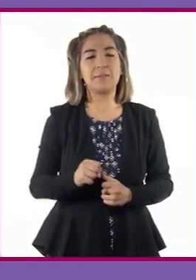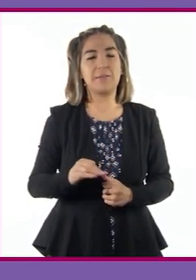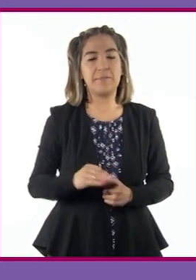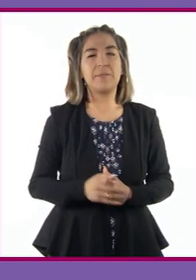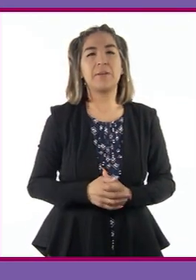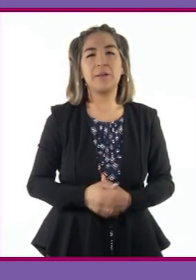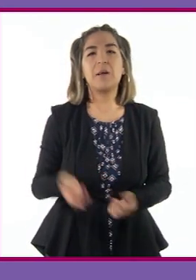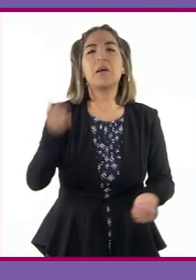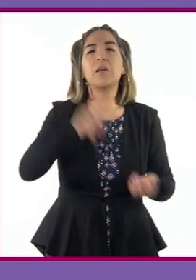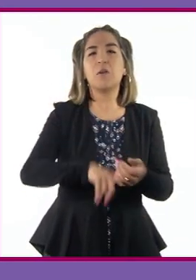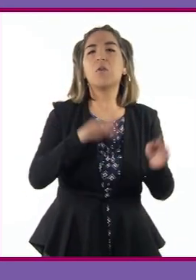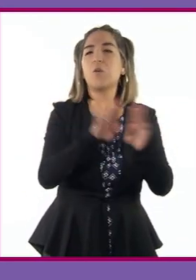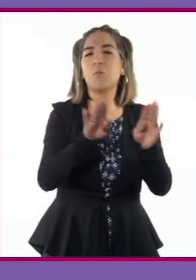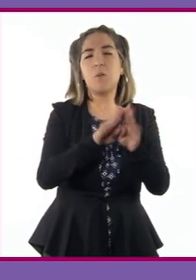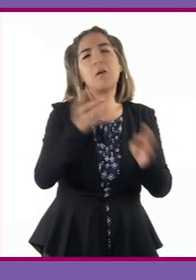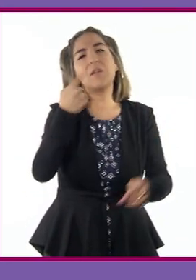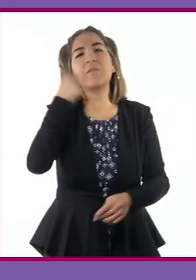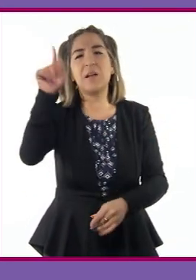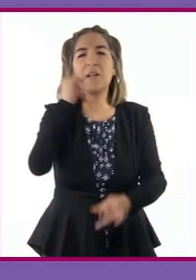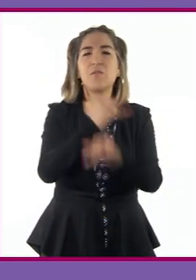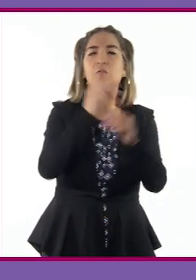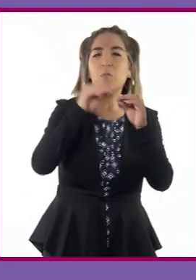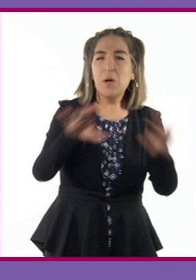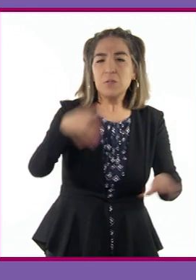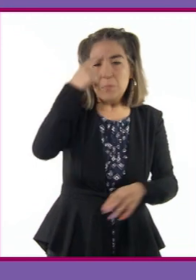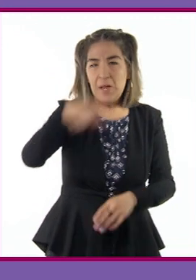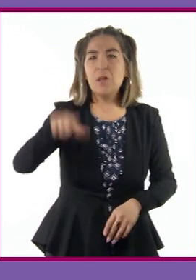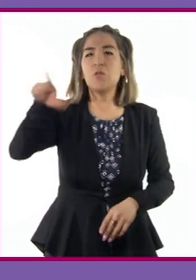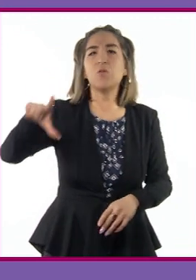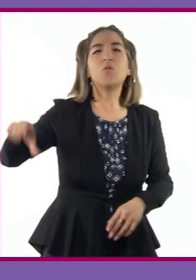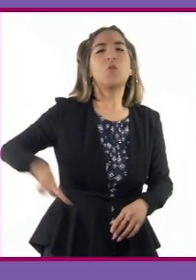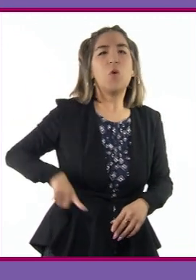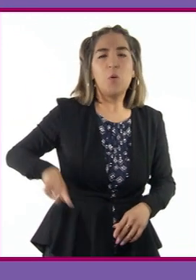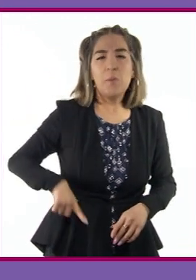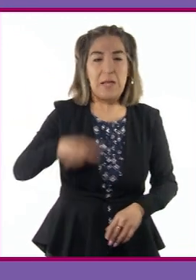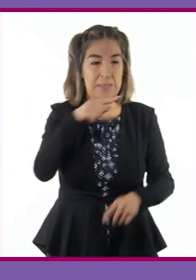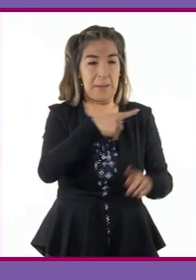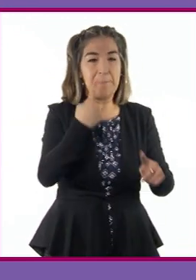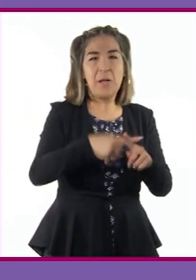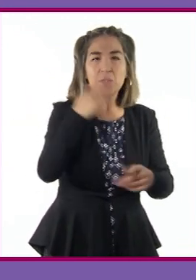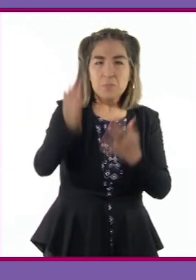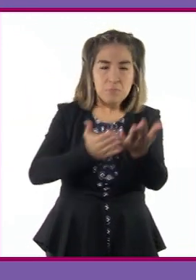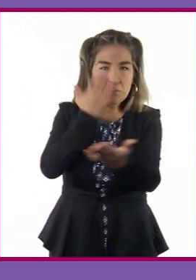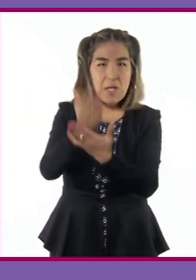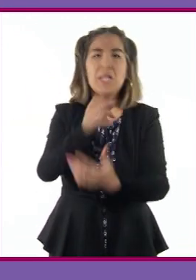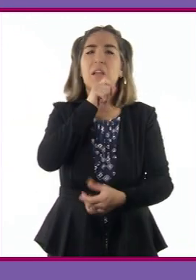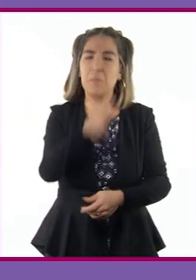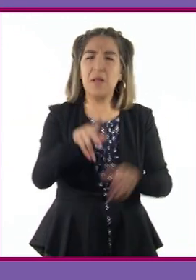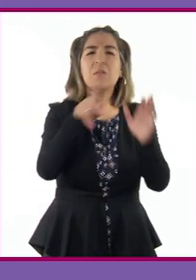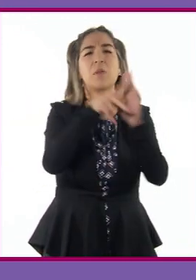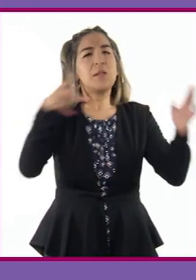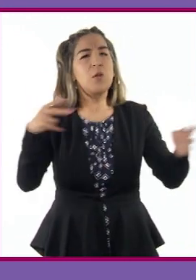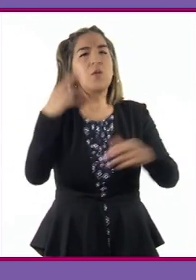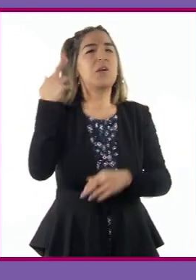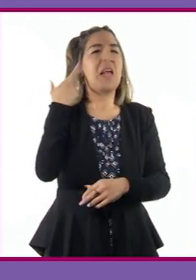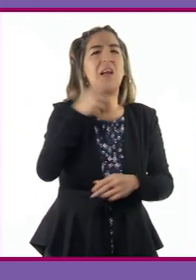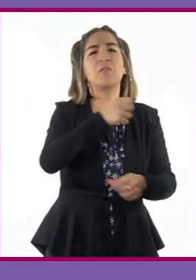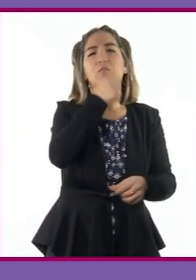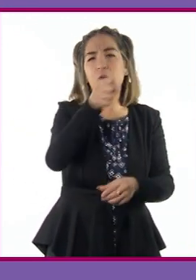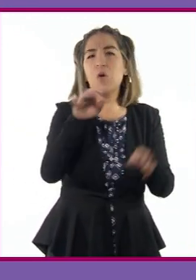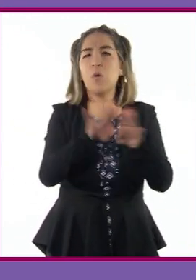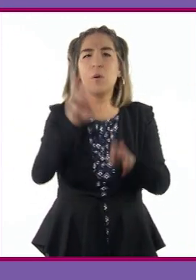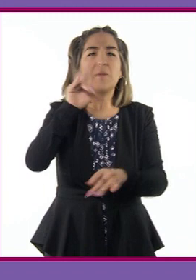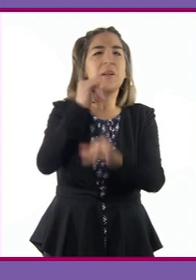vertical, mediante demandas de información al Estado por parte de los ciudadanos, medios de comunicación y asociaciones